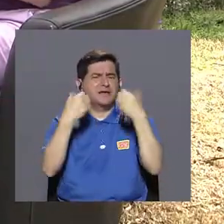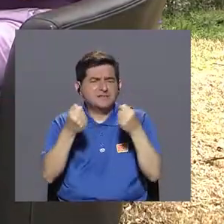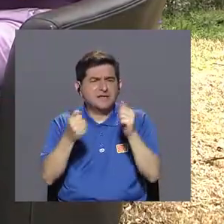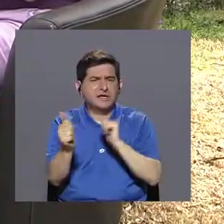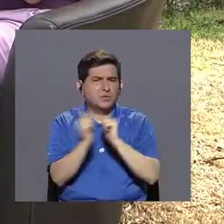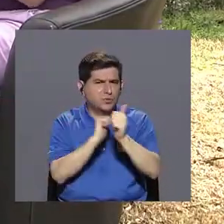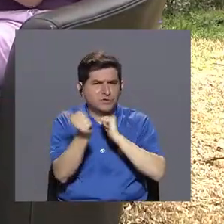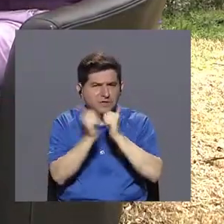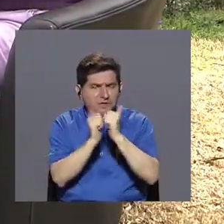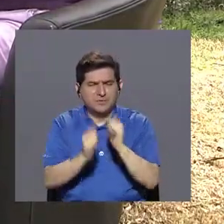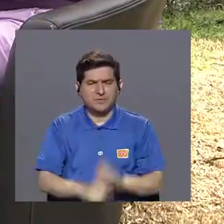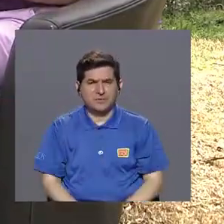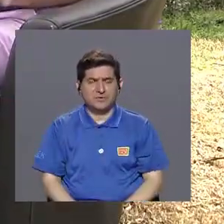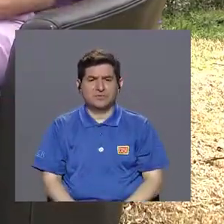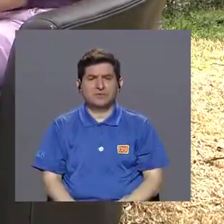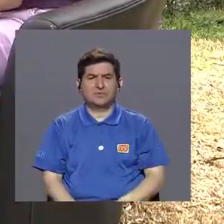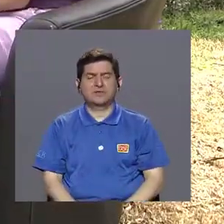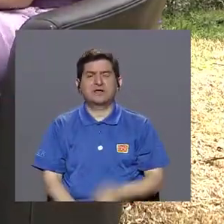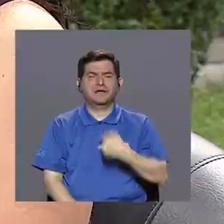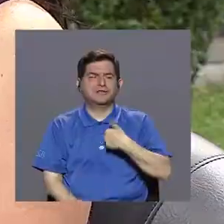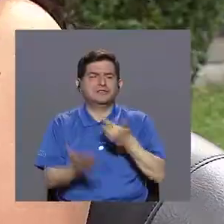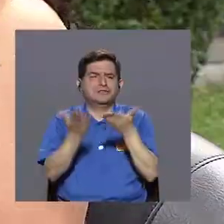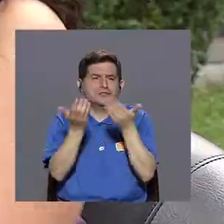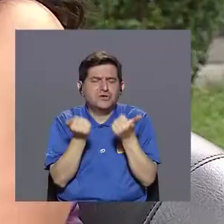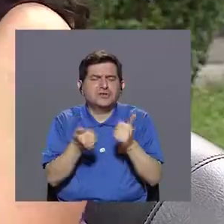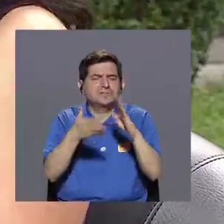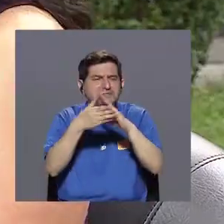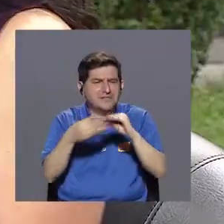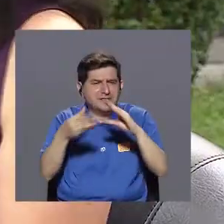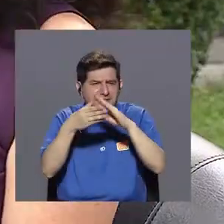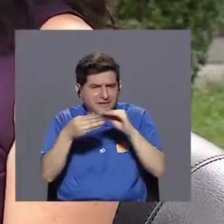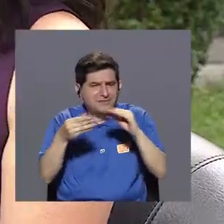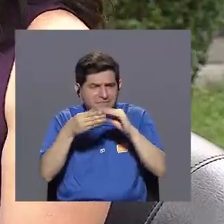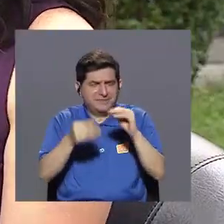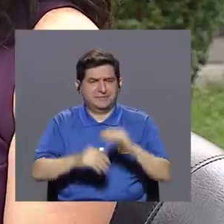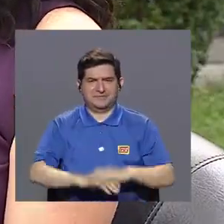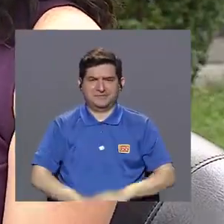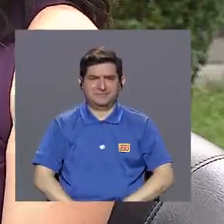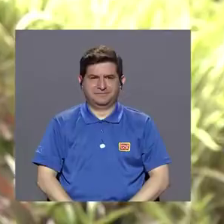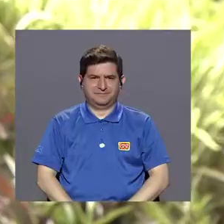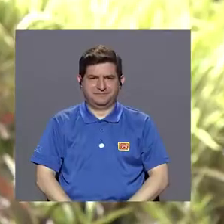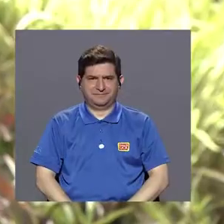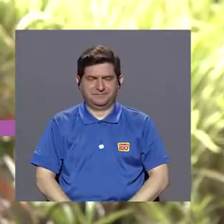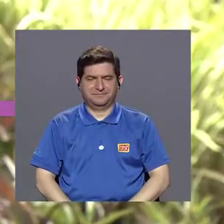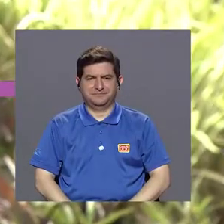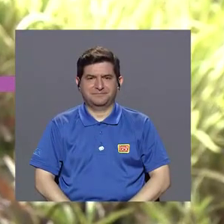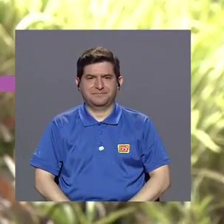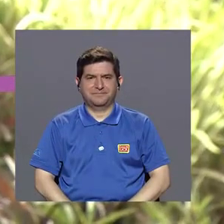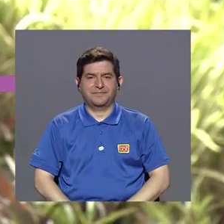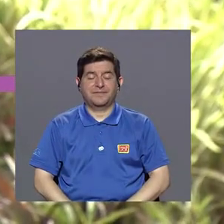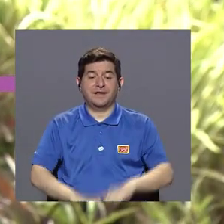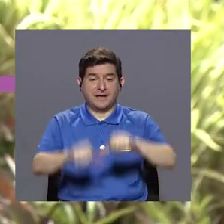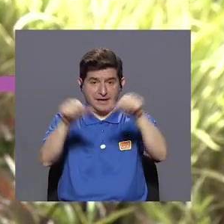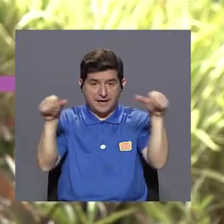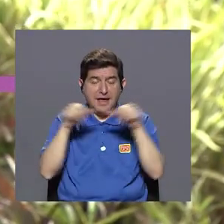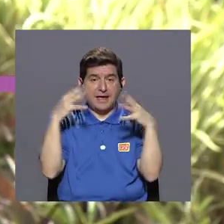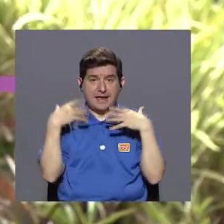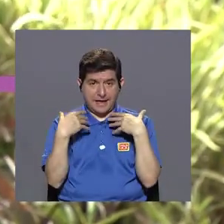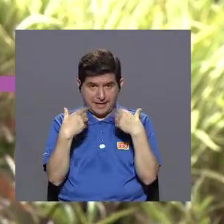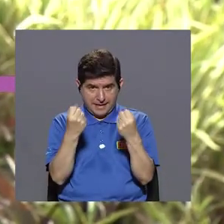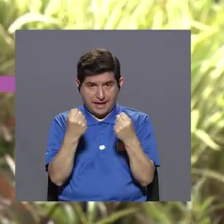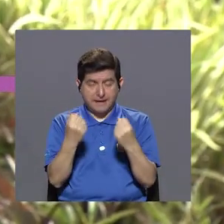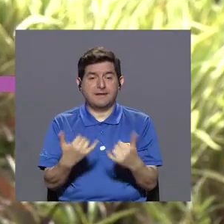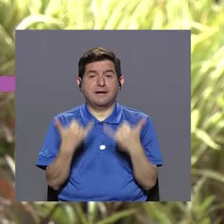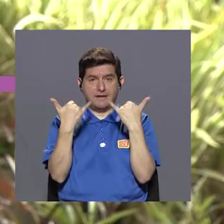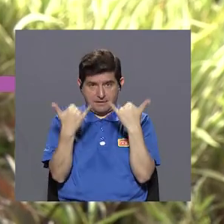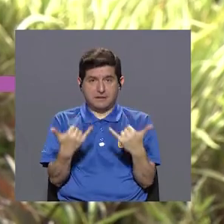y deporte son los que quería, pues, comentar un poquito. Claro. Ok, en el área de salud, bueno,